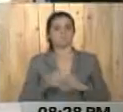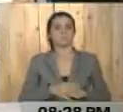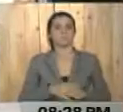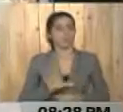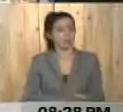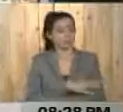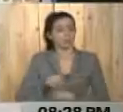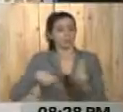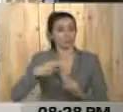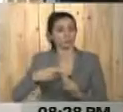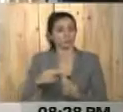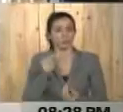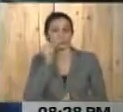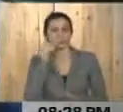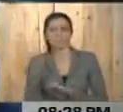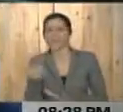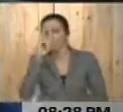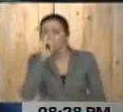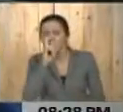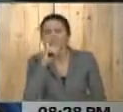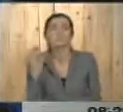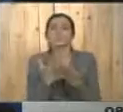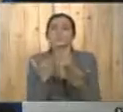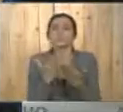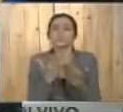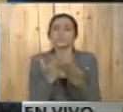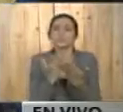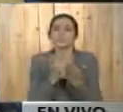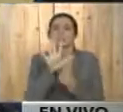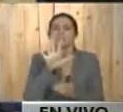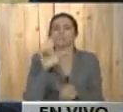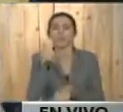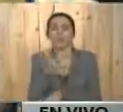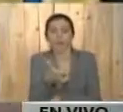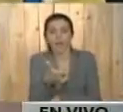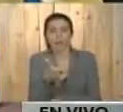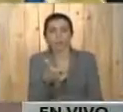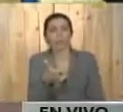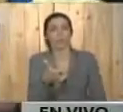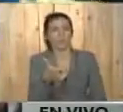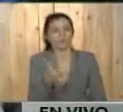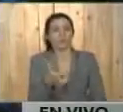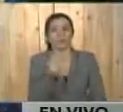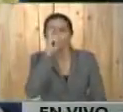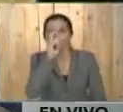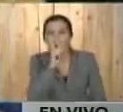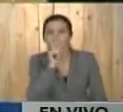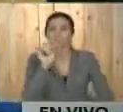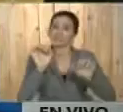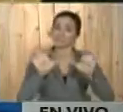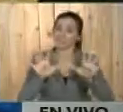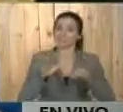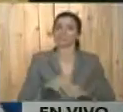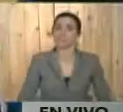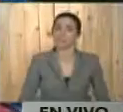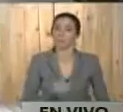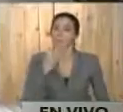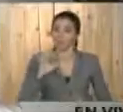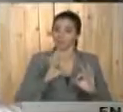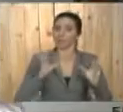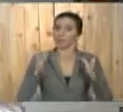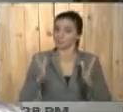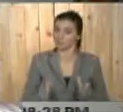necesaria. ¿Y Leandro, qué está estudiando? Pasé para quinto grado. Pasaste para quinto. ¿Qué edad tienes, Leandro? 10. Eres muy buen actor